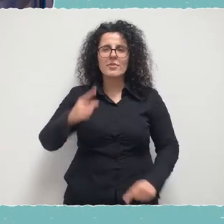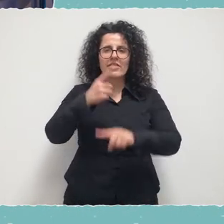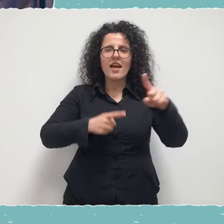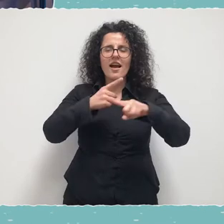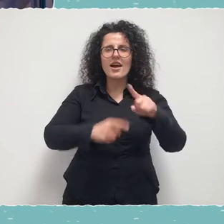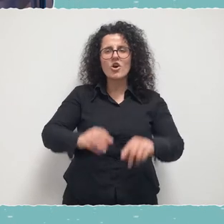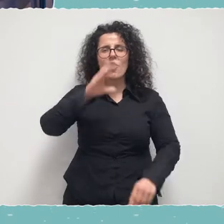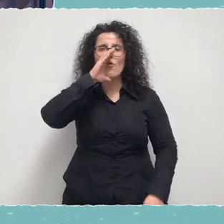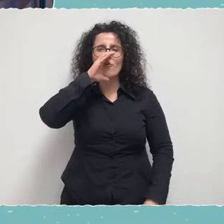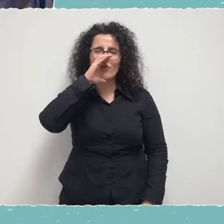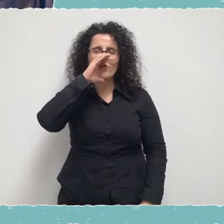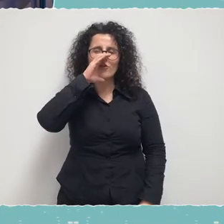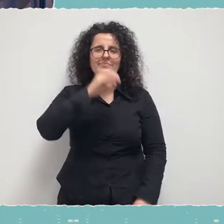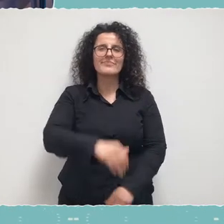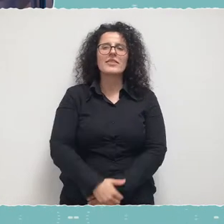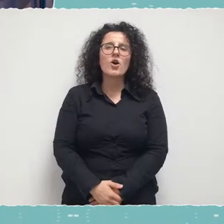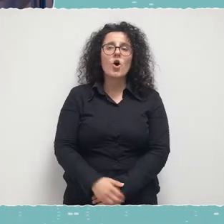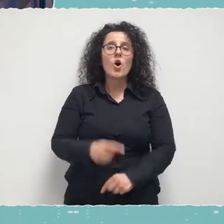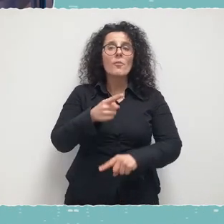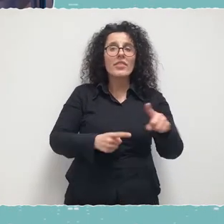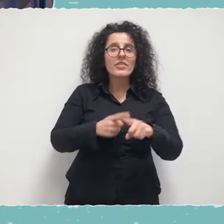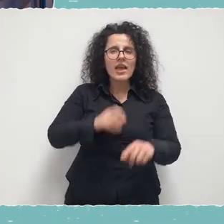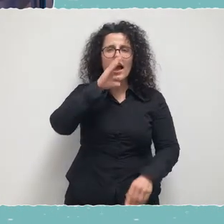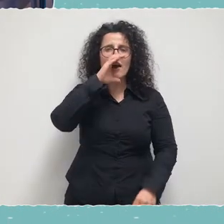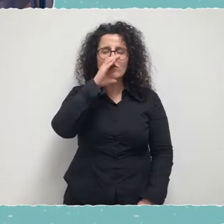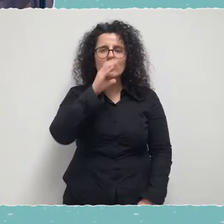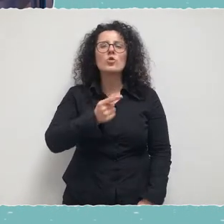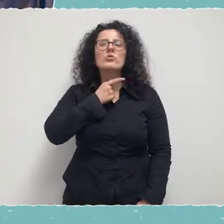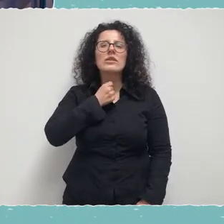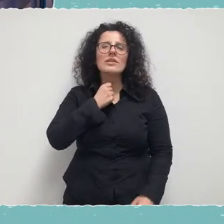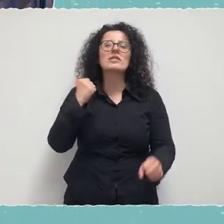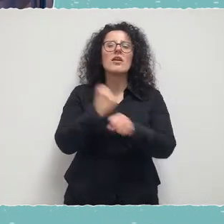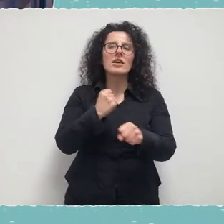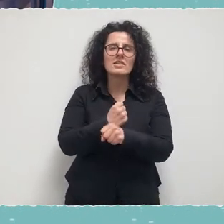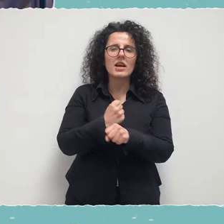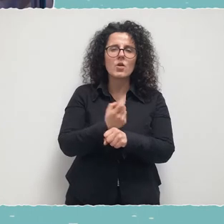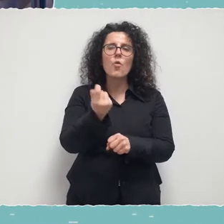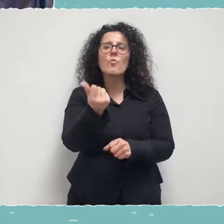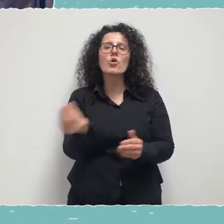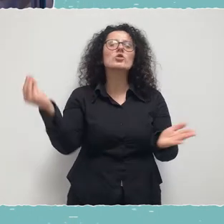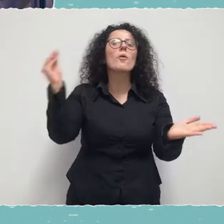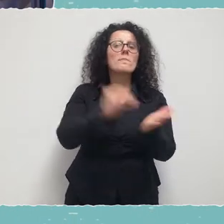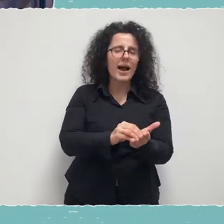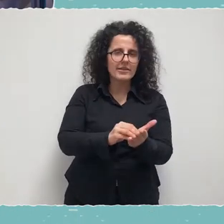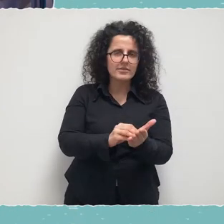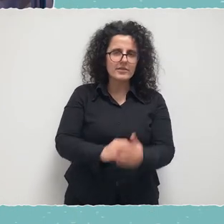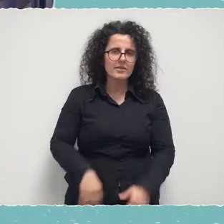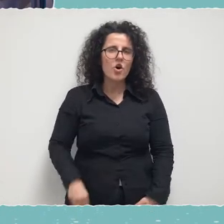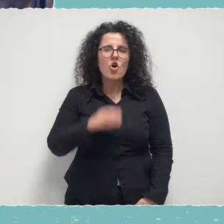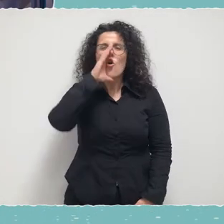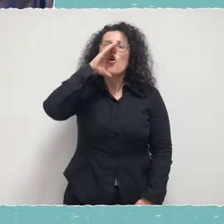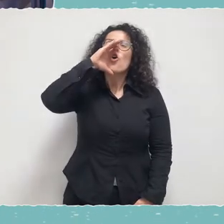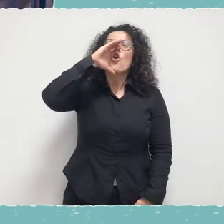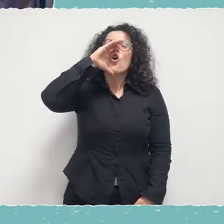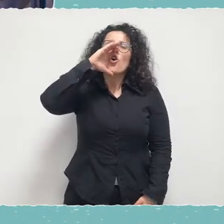O porquiño mediano... Bueno, o porquiño mediano gustáballe traballar un